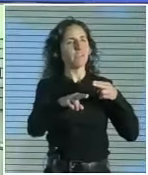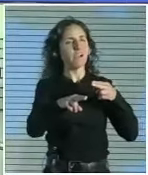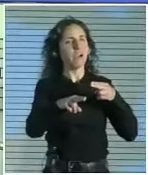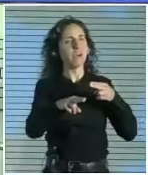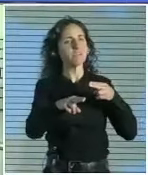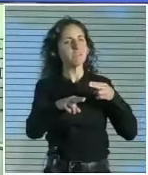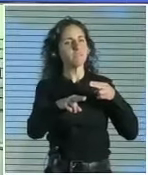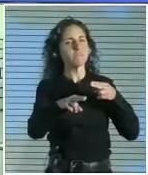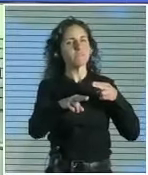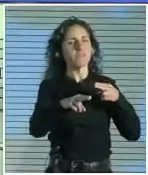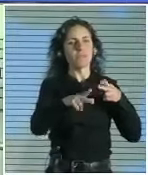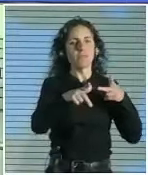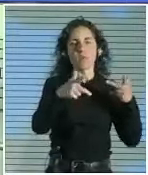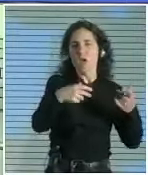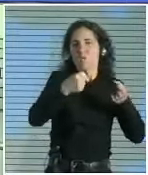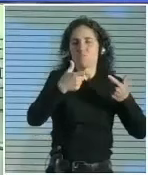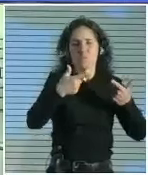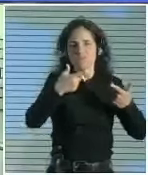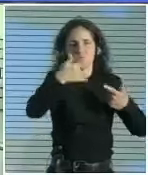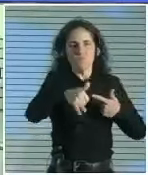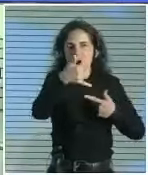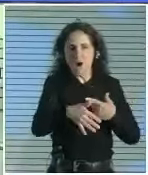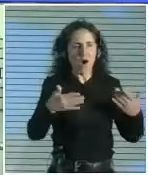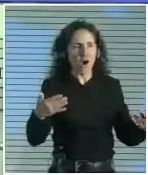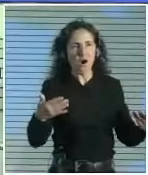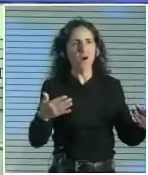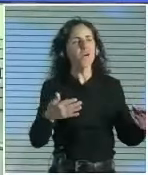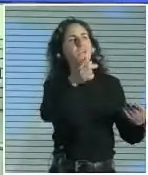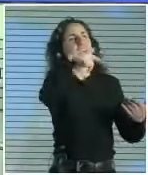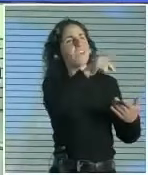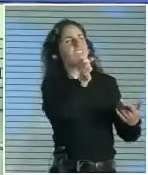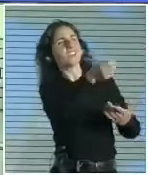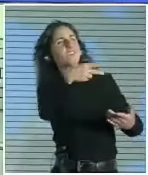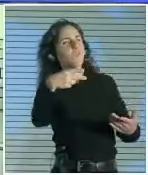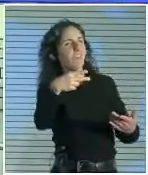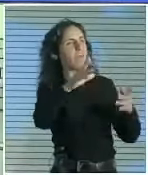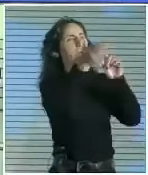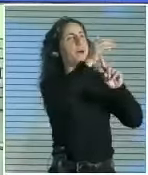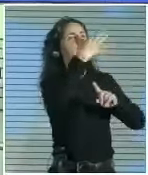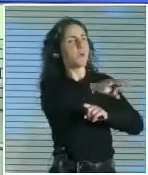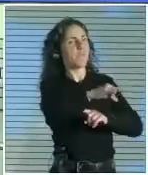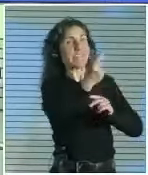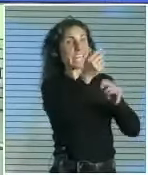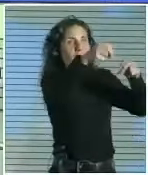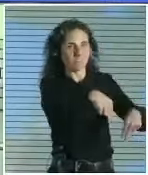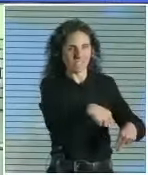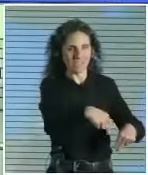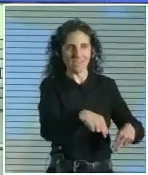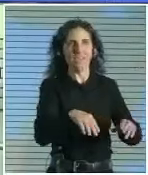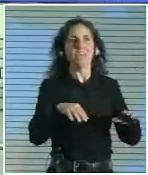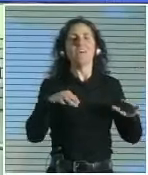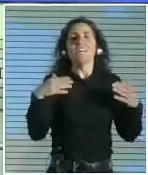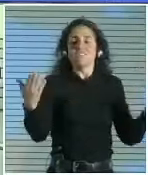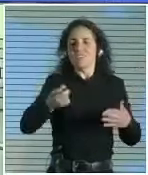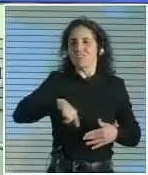que consiguen resultados sin la necesidad de que haya dinero. Si hay dinero también, pero tenemos acciones que